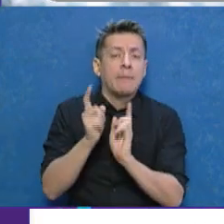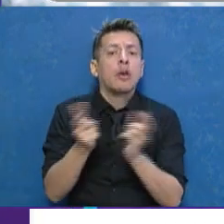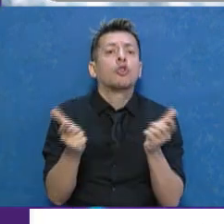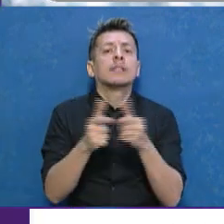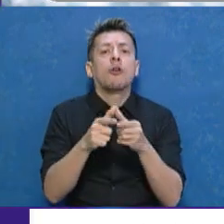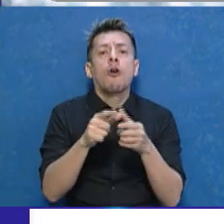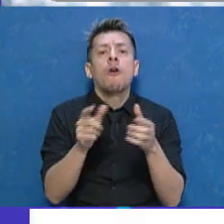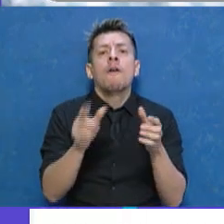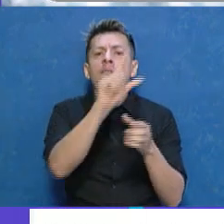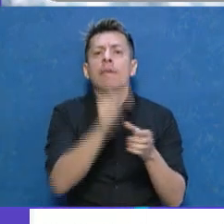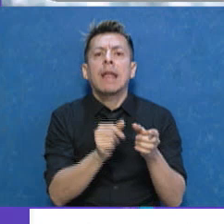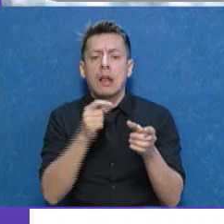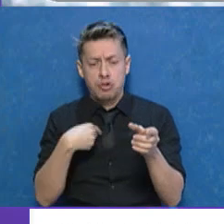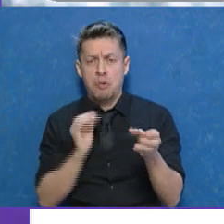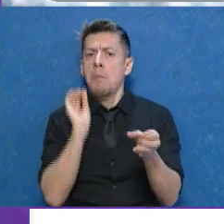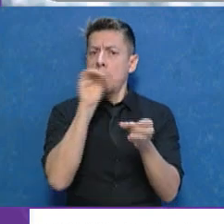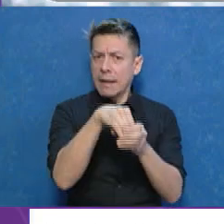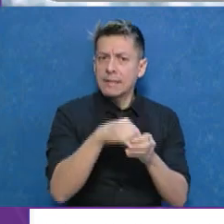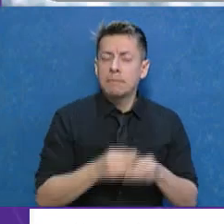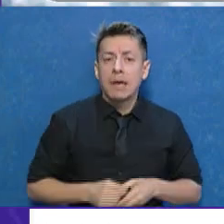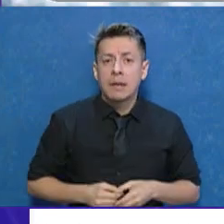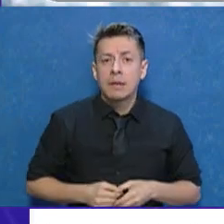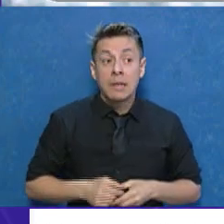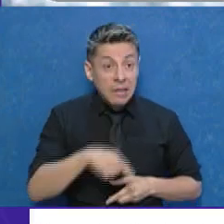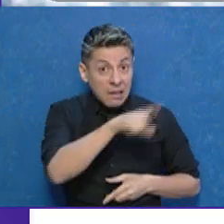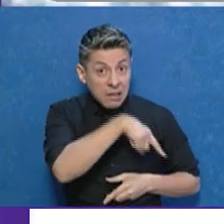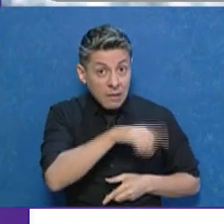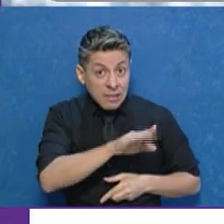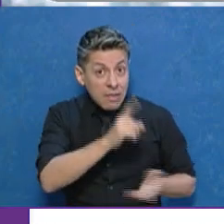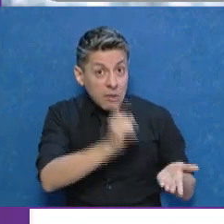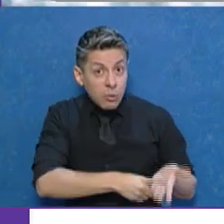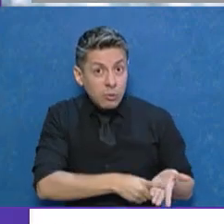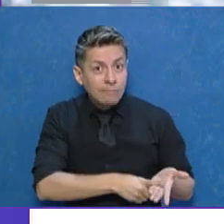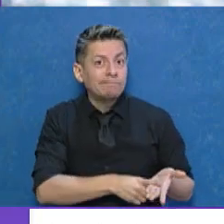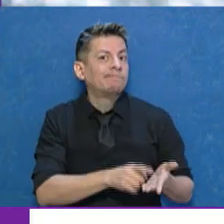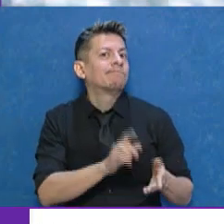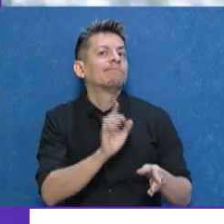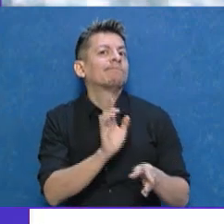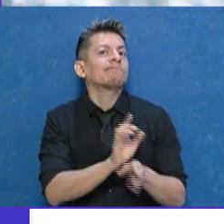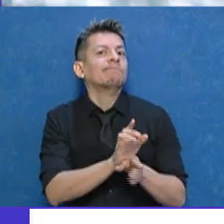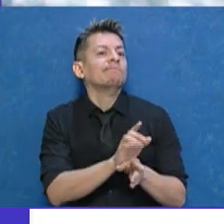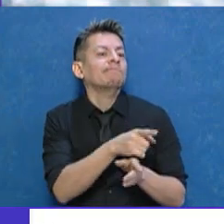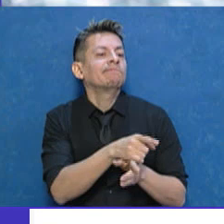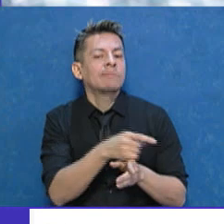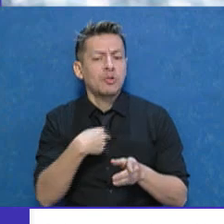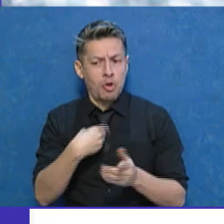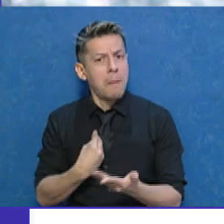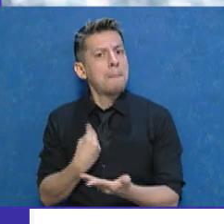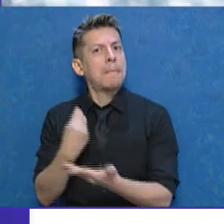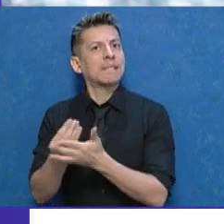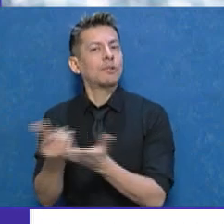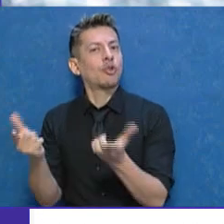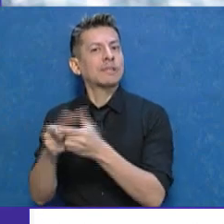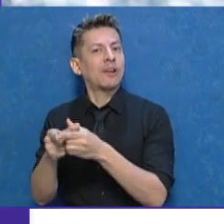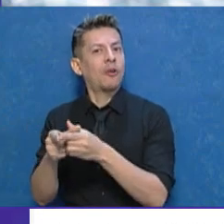ellos, con esta resolución que han sacado, están anulando toda mi participación en el Consejo Federal de